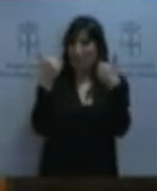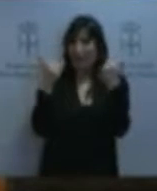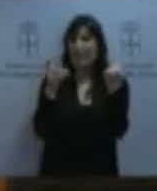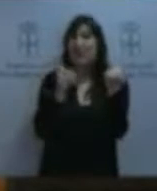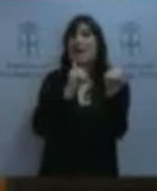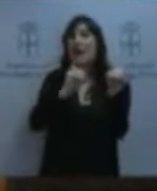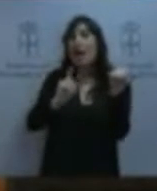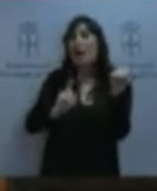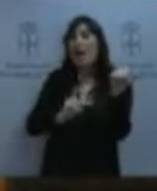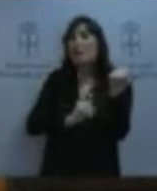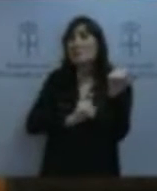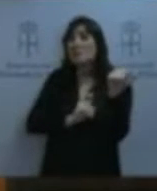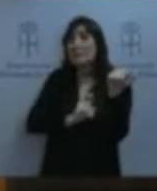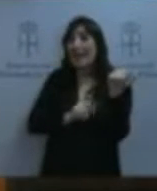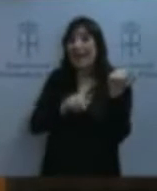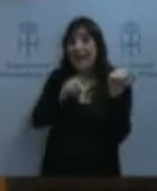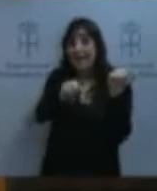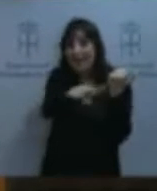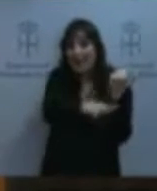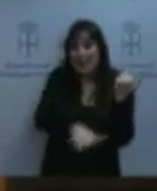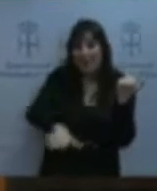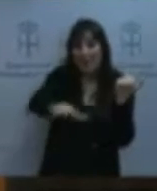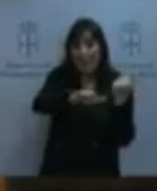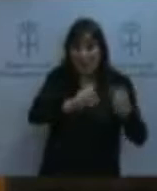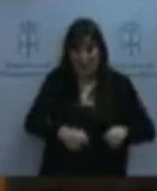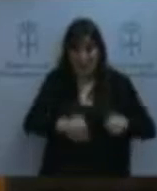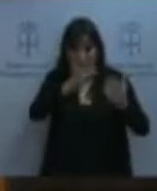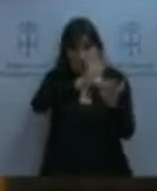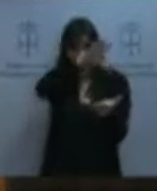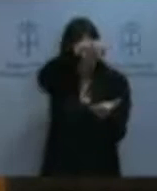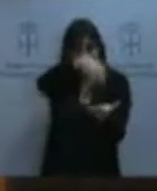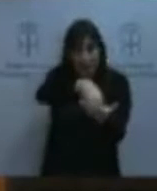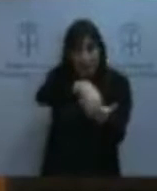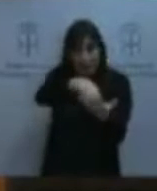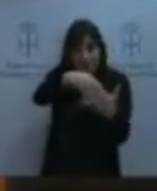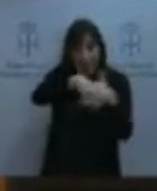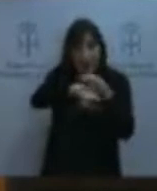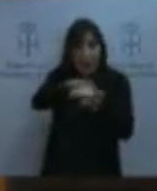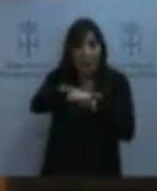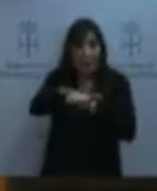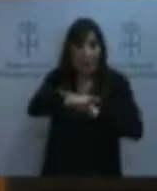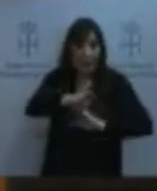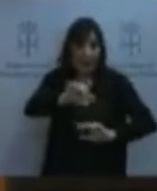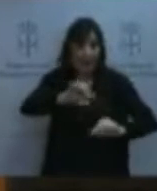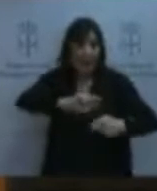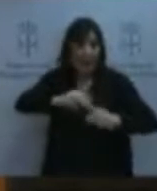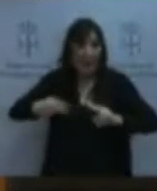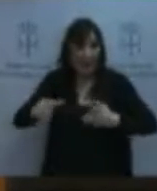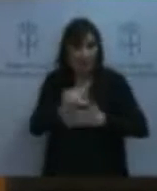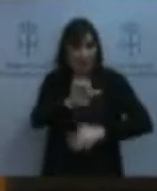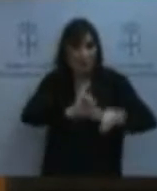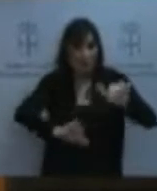el edificio donde está ubicado el Banco de Germoplasma. No me consta que hayamos